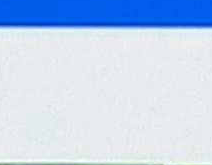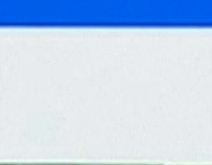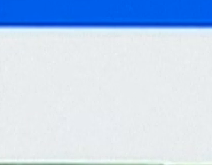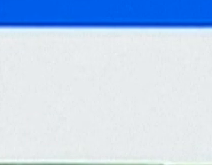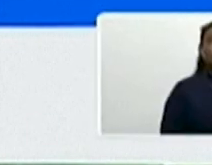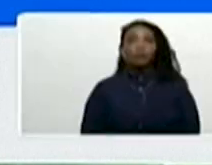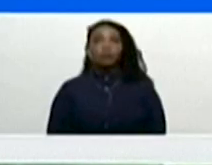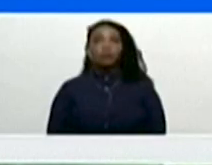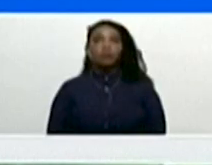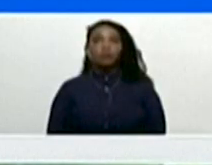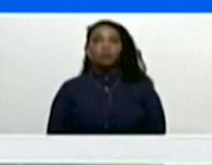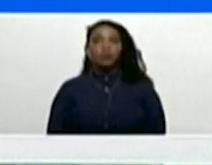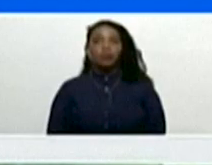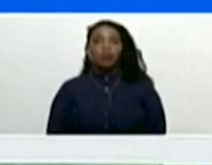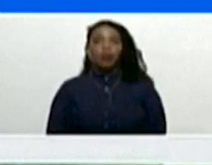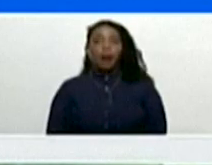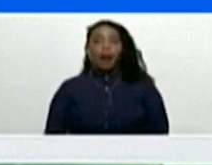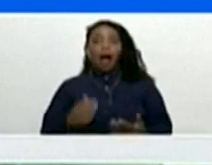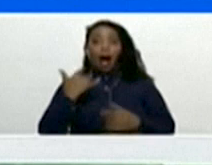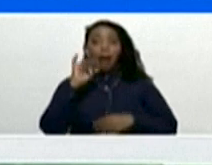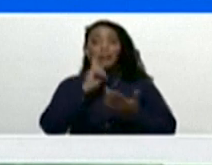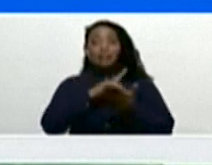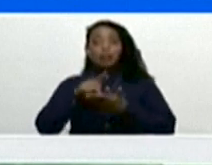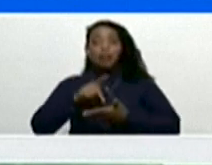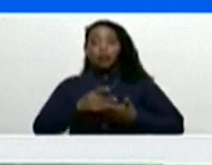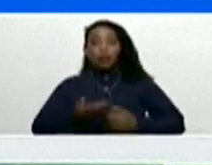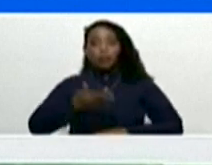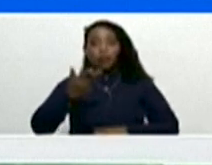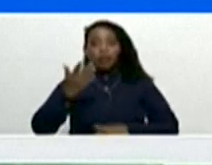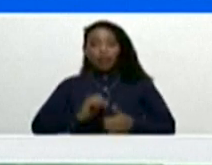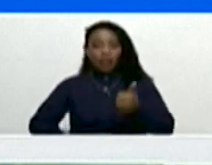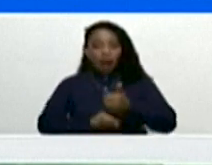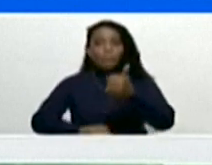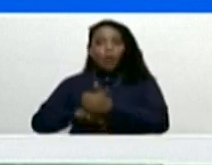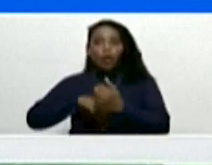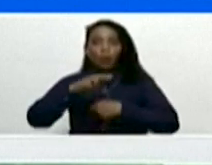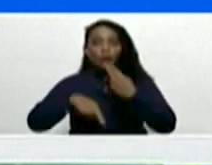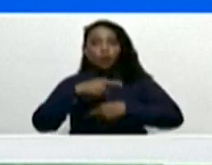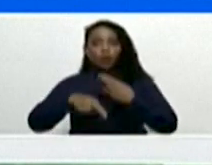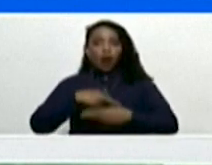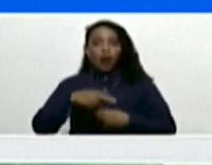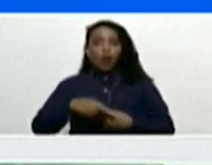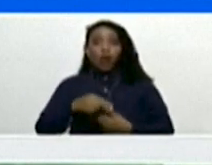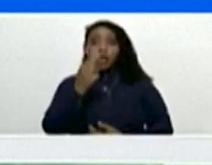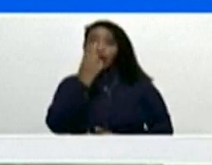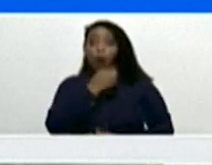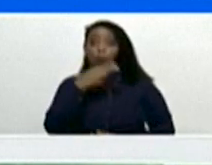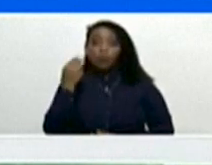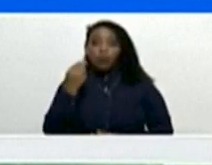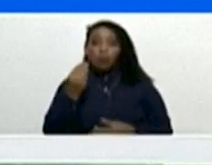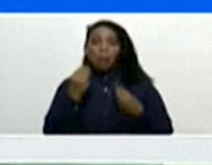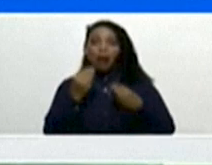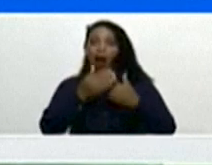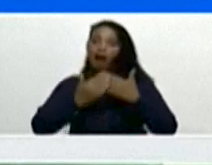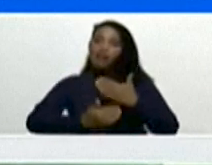Presencia permanente de su ideal, de su empuje revolucionario y del compromiso jurado de avanzar en la